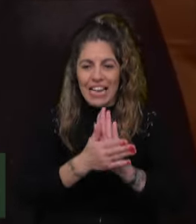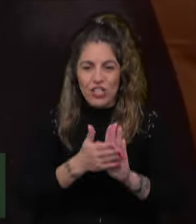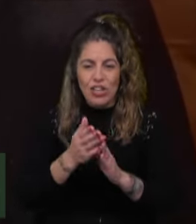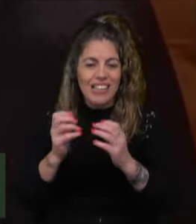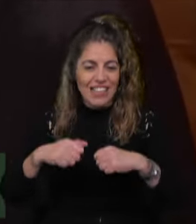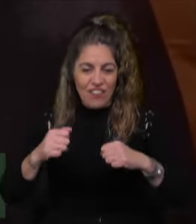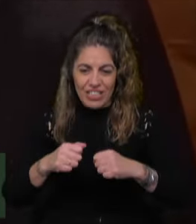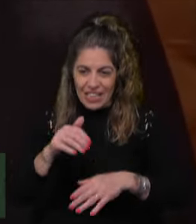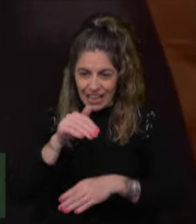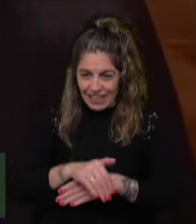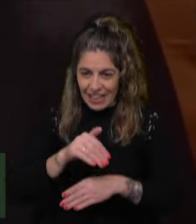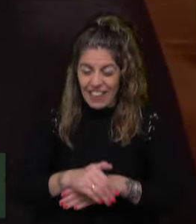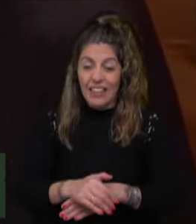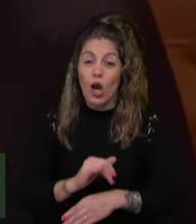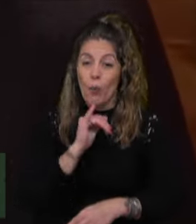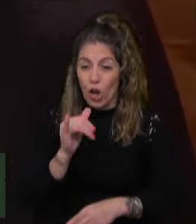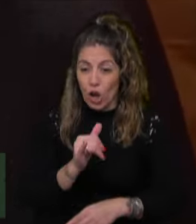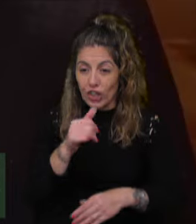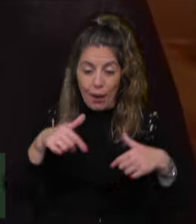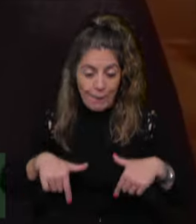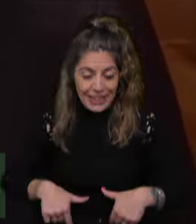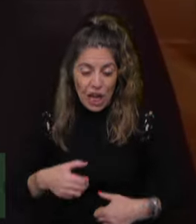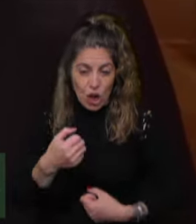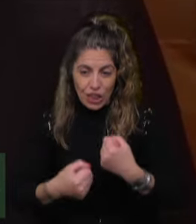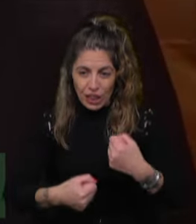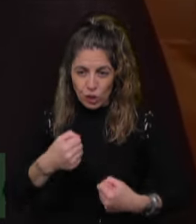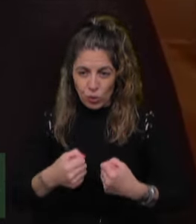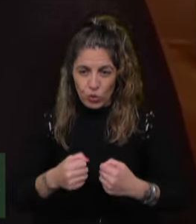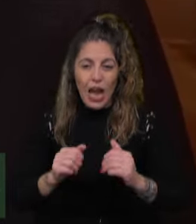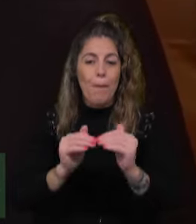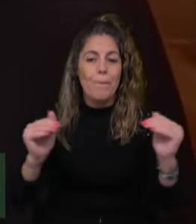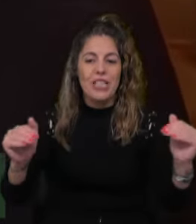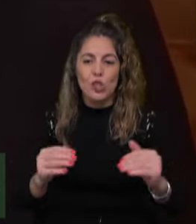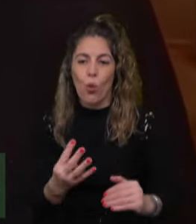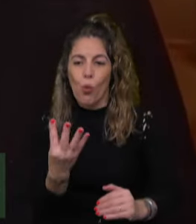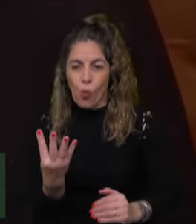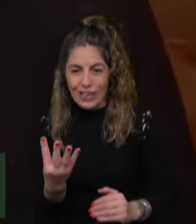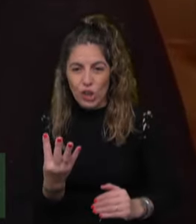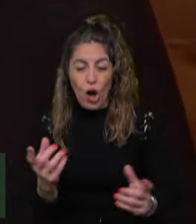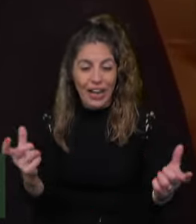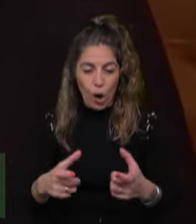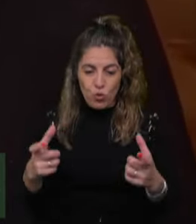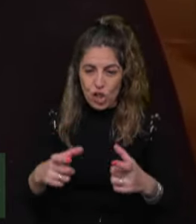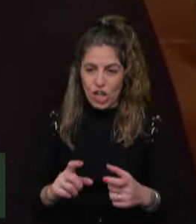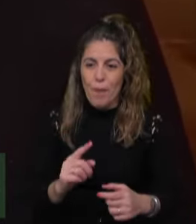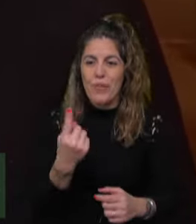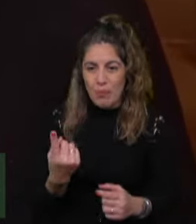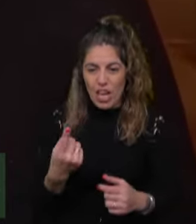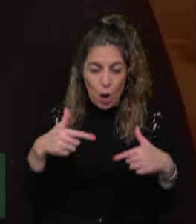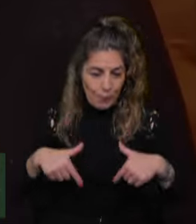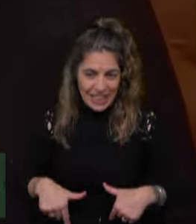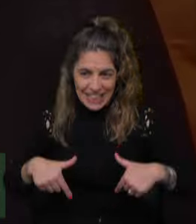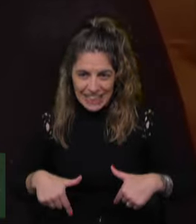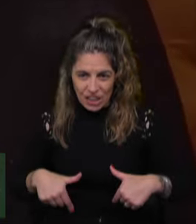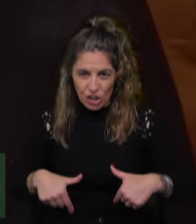Esta tarde, aquí, como les decía, en el Ministerio de Industria, Energía y Minería, en el piso 4, hubo una serie de reuniones. Primero, entre los ministros